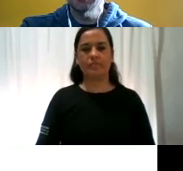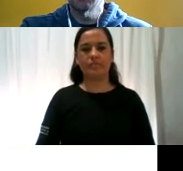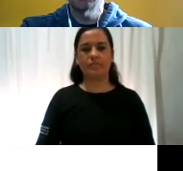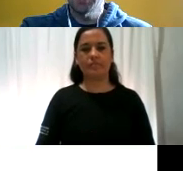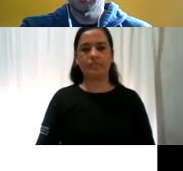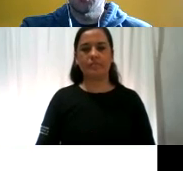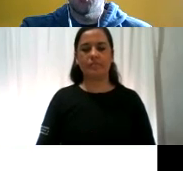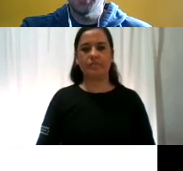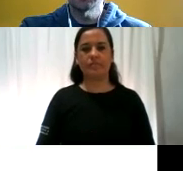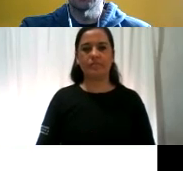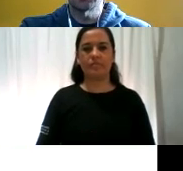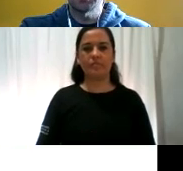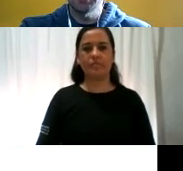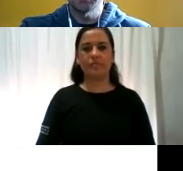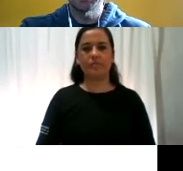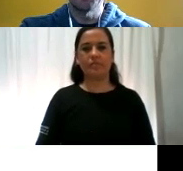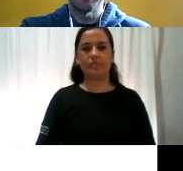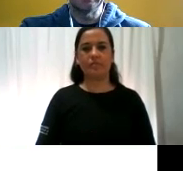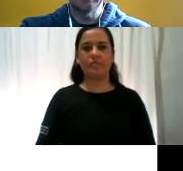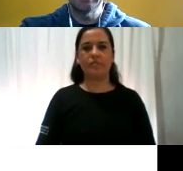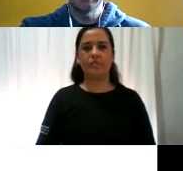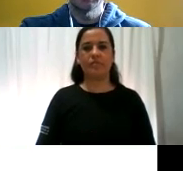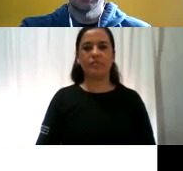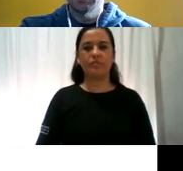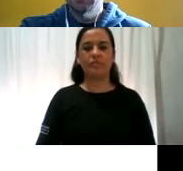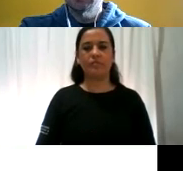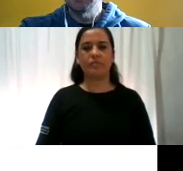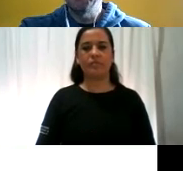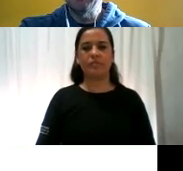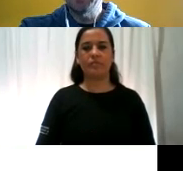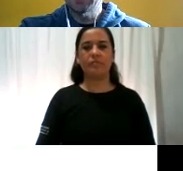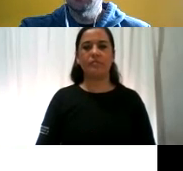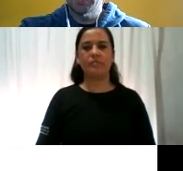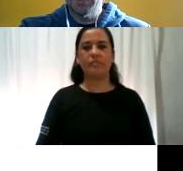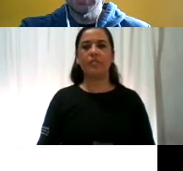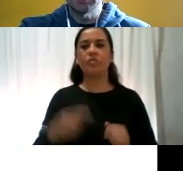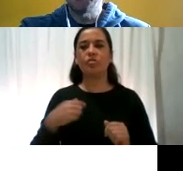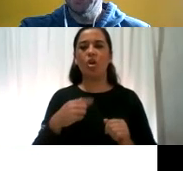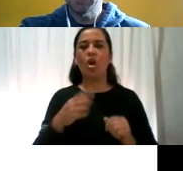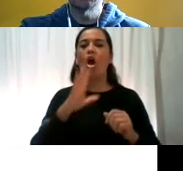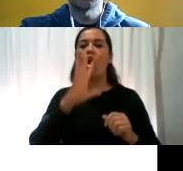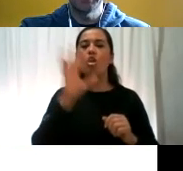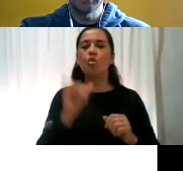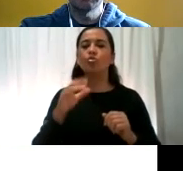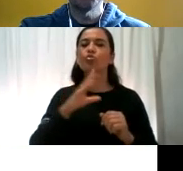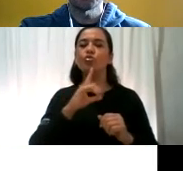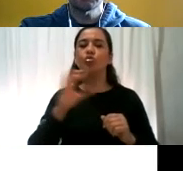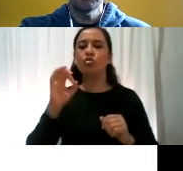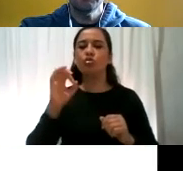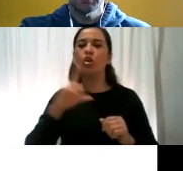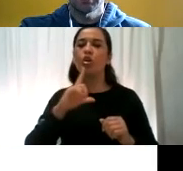es encontrar cuánto tiene que valer L, simplificando acá y despejando